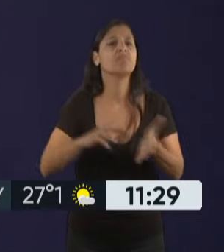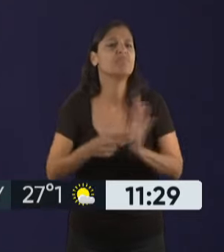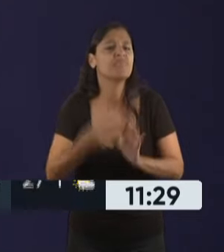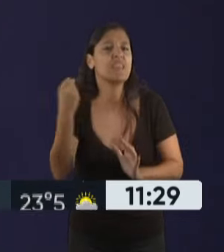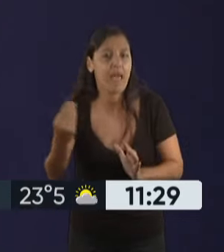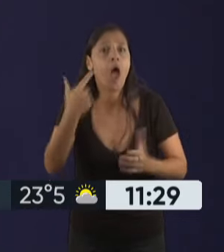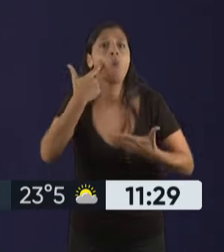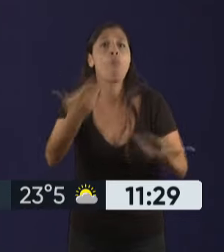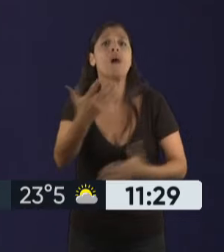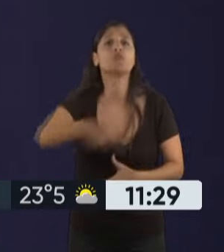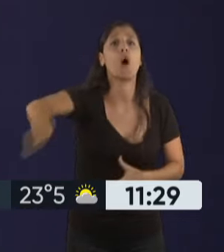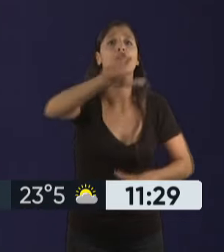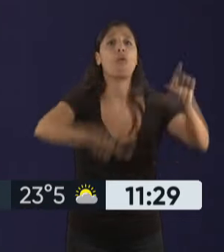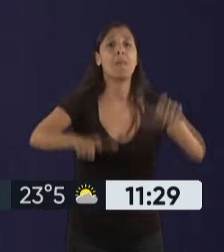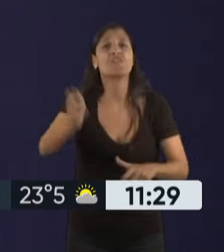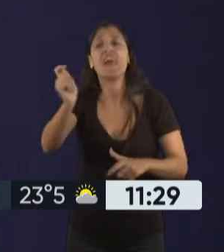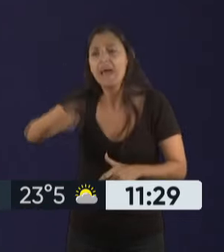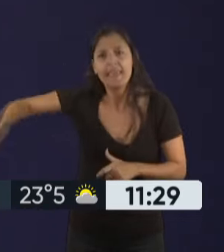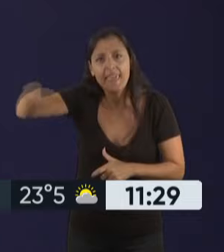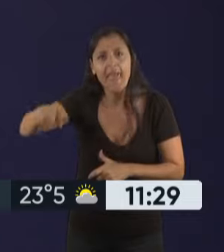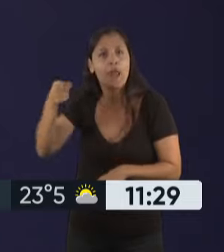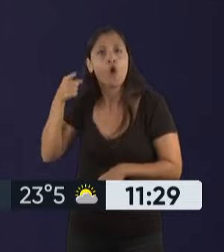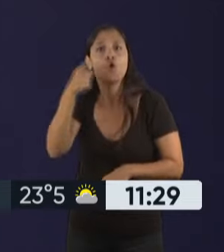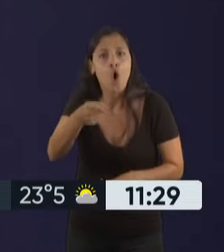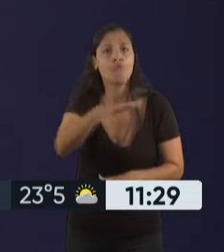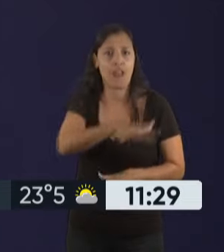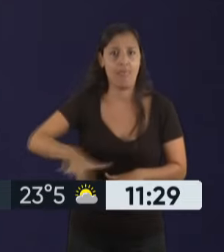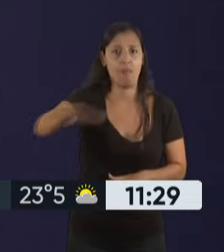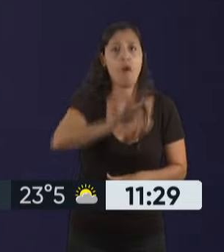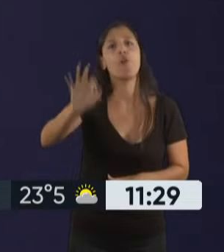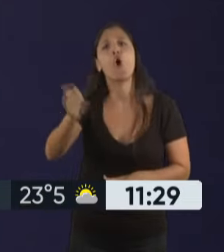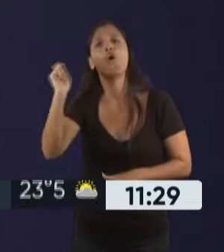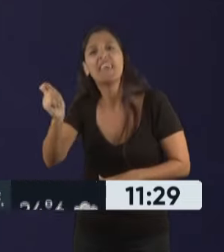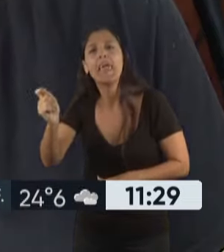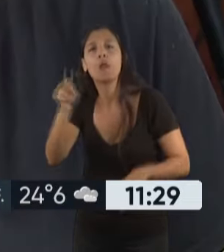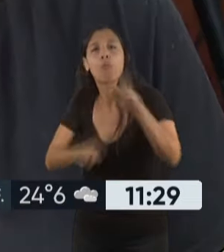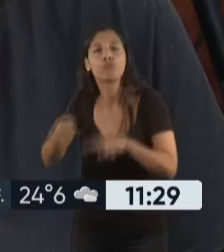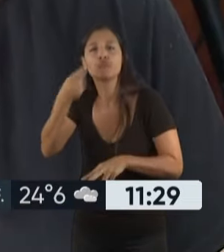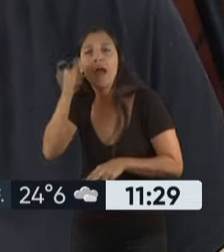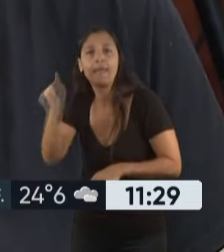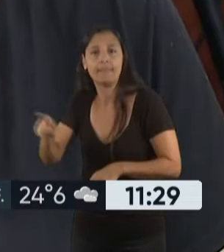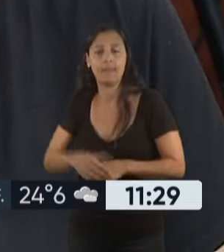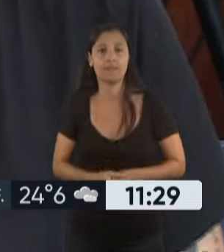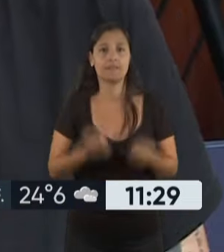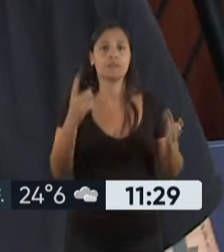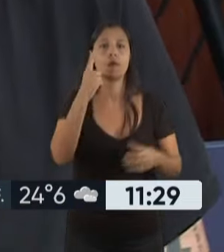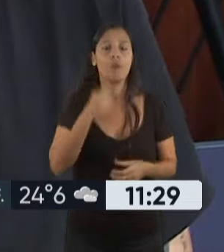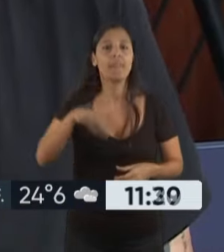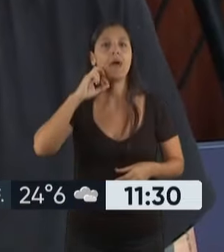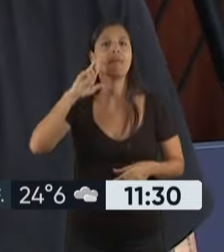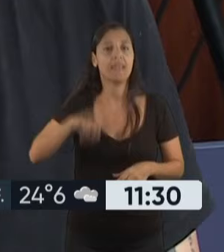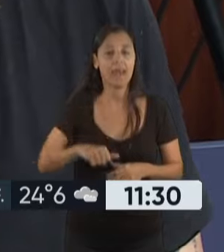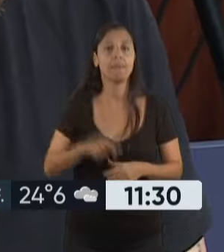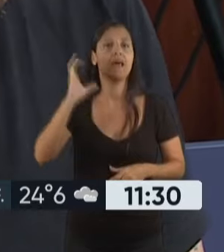Quiénes están con la gente y quiénes están por sus propios intereses qué tal Cómo le va Miriam